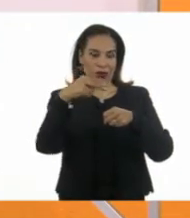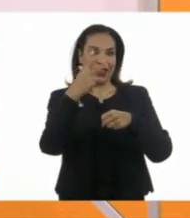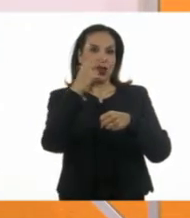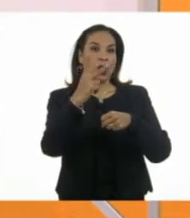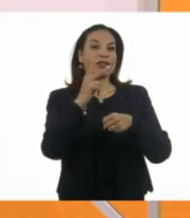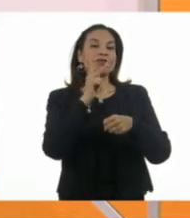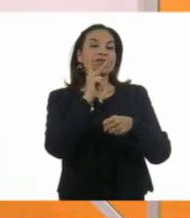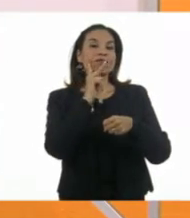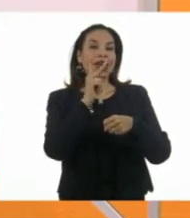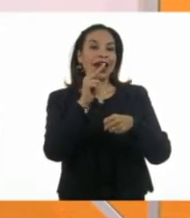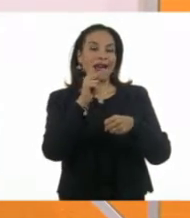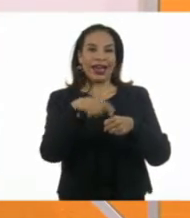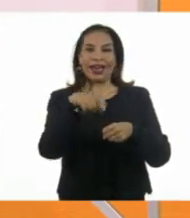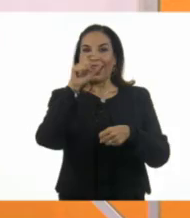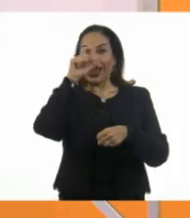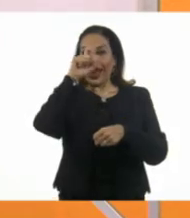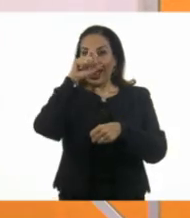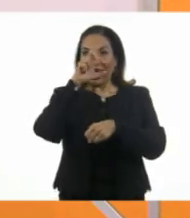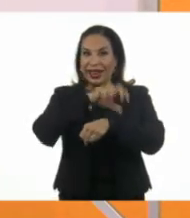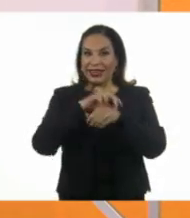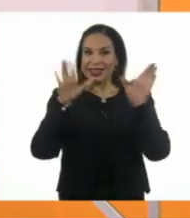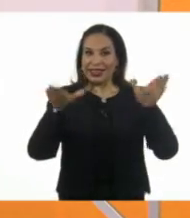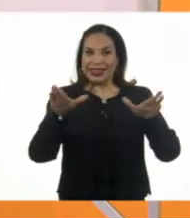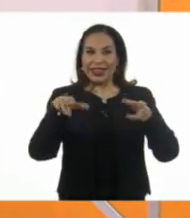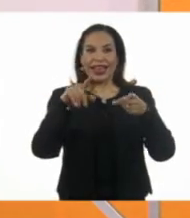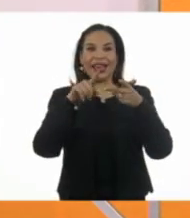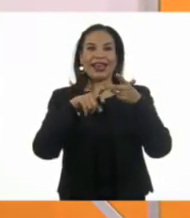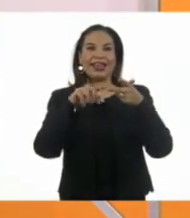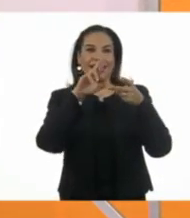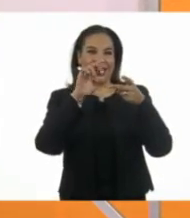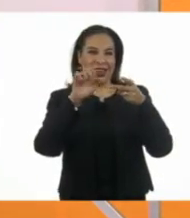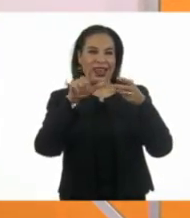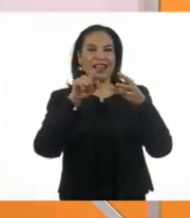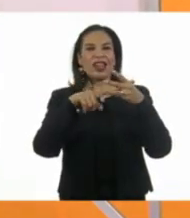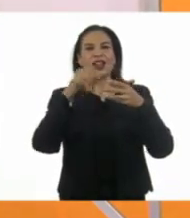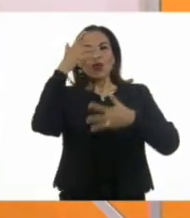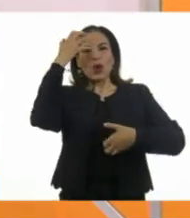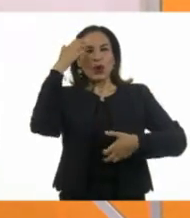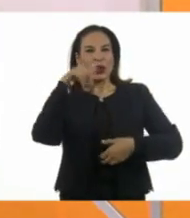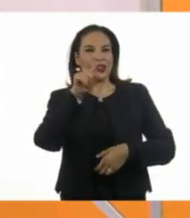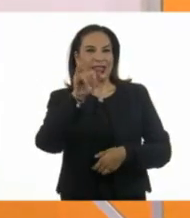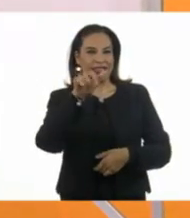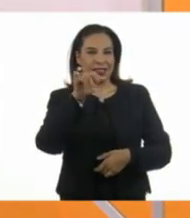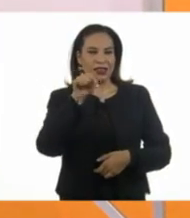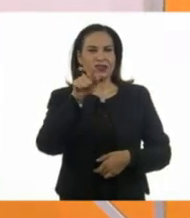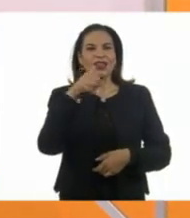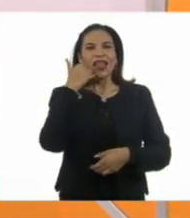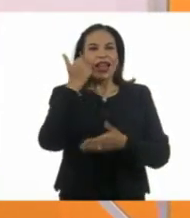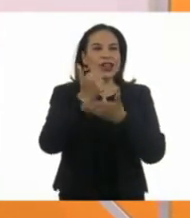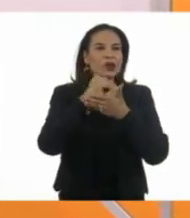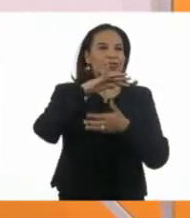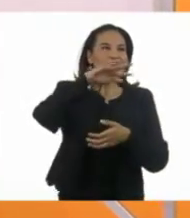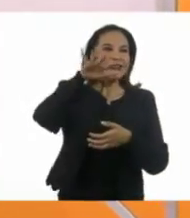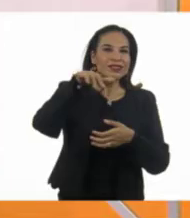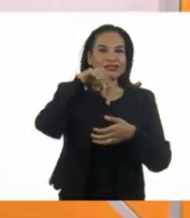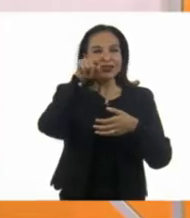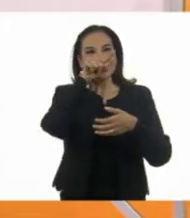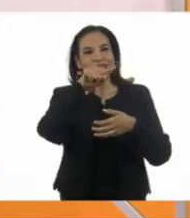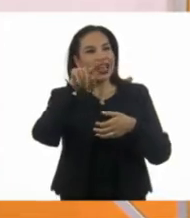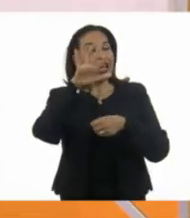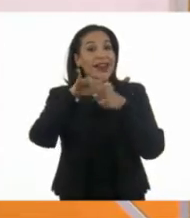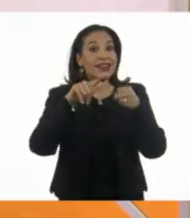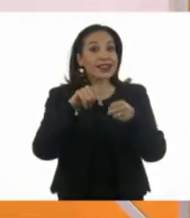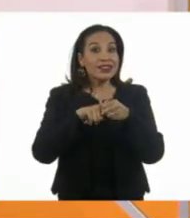dos palabras, águila real y mono tití. Ahora quiero que me digas o me ayudes a encontrar qué